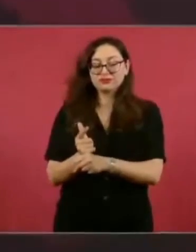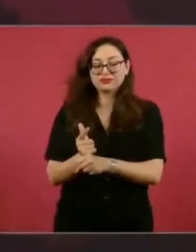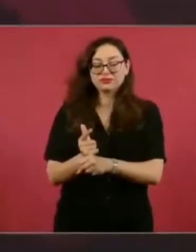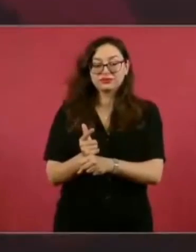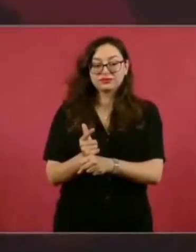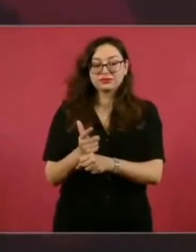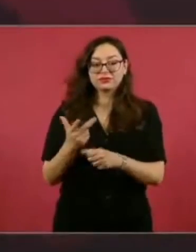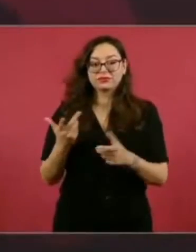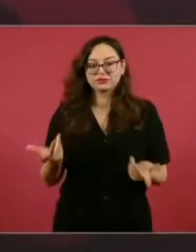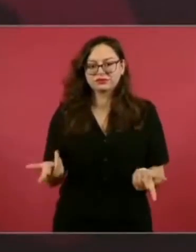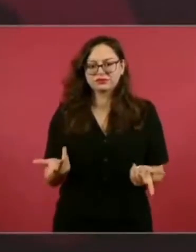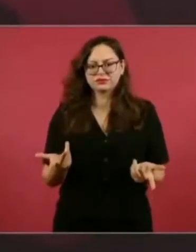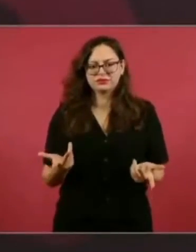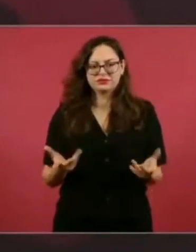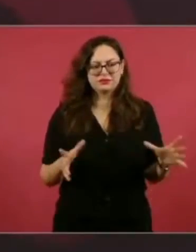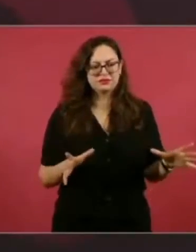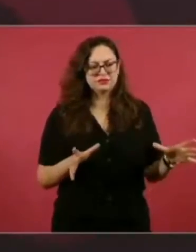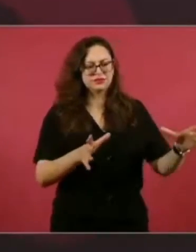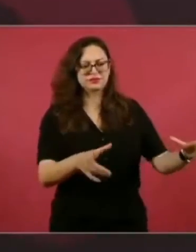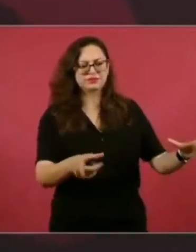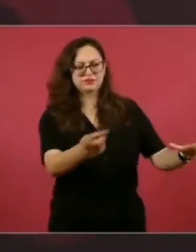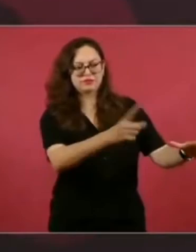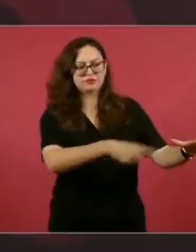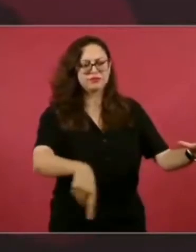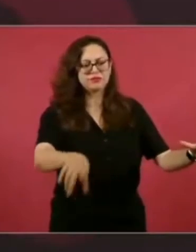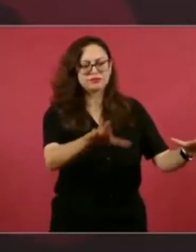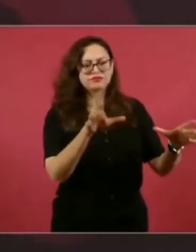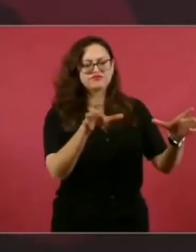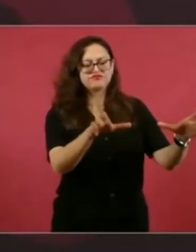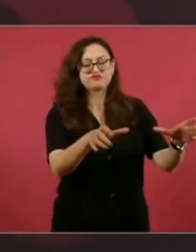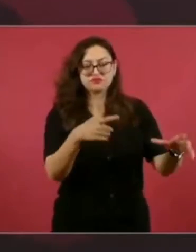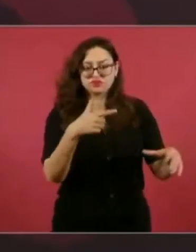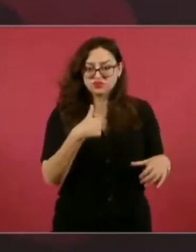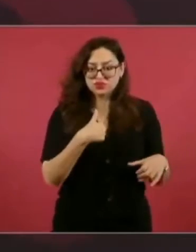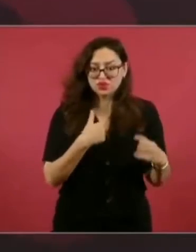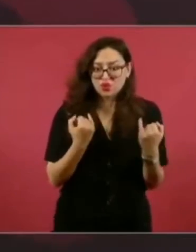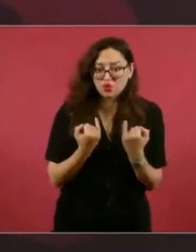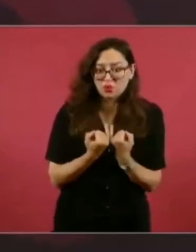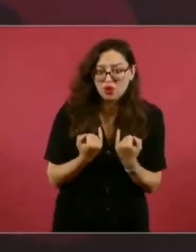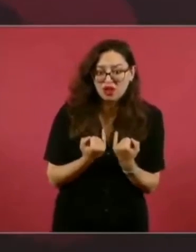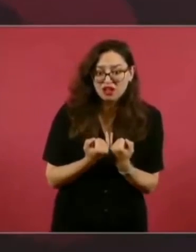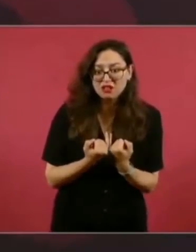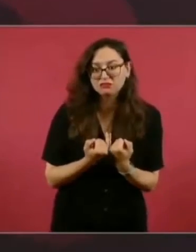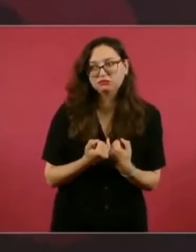Quieren igualarnos, ¿no?, la campaña en mi contra,